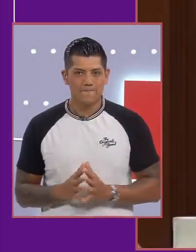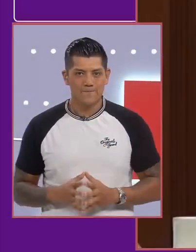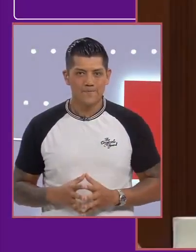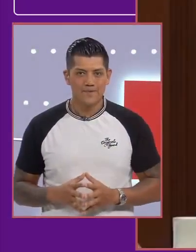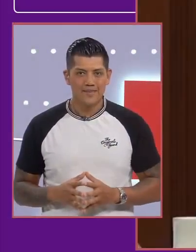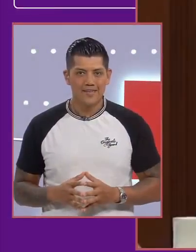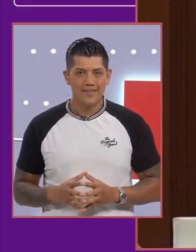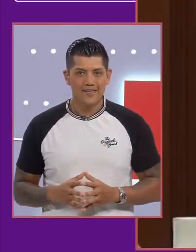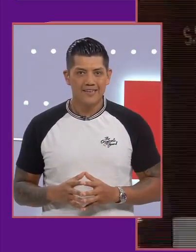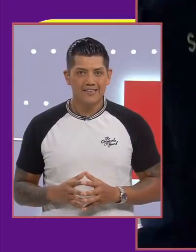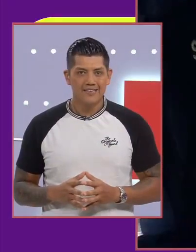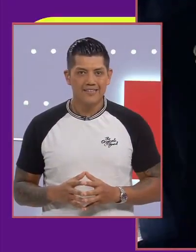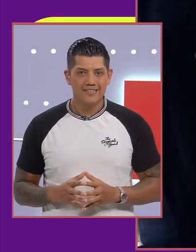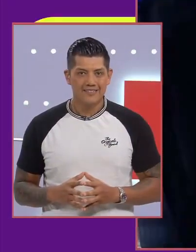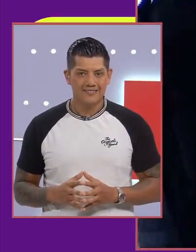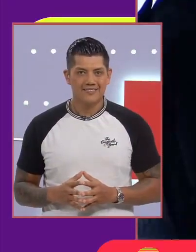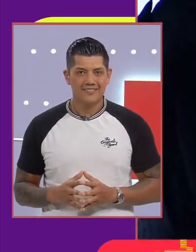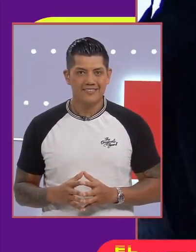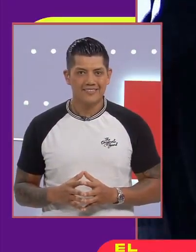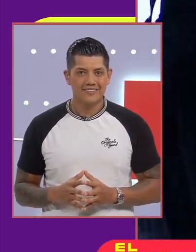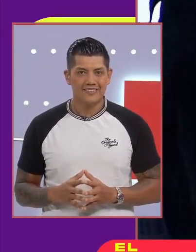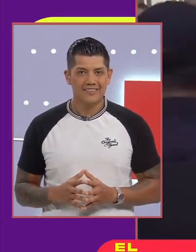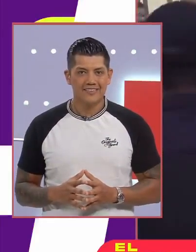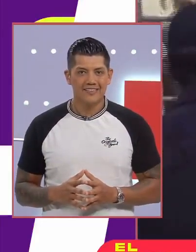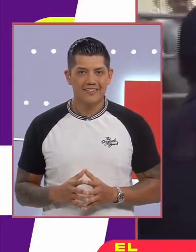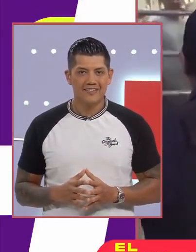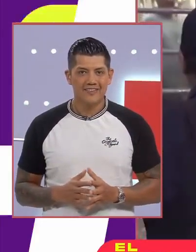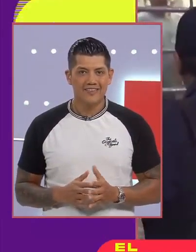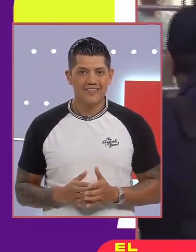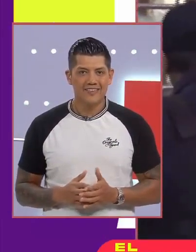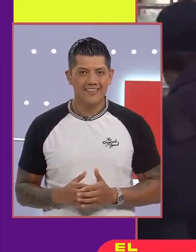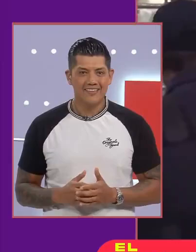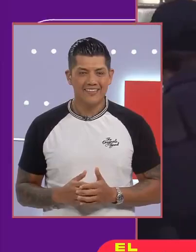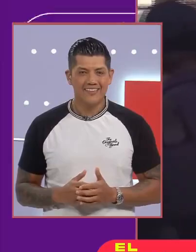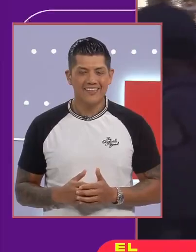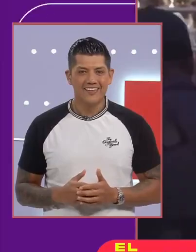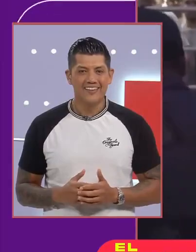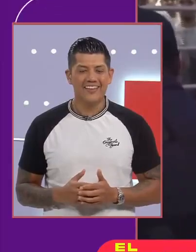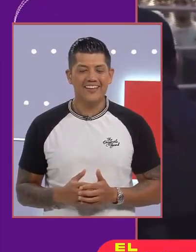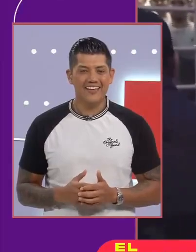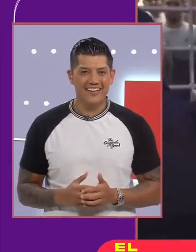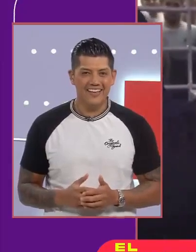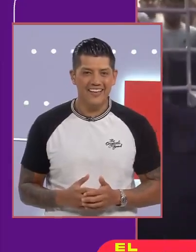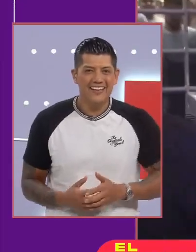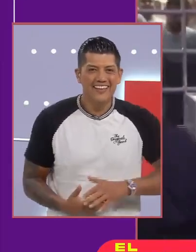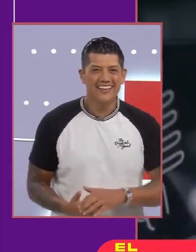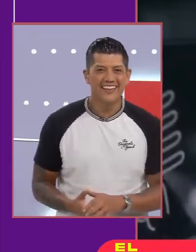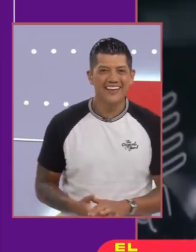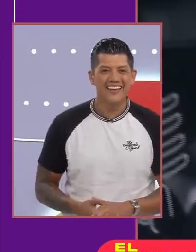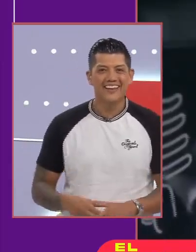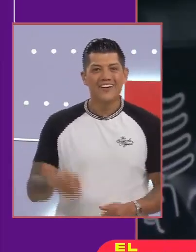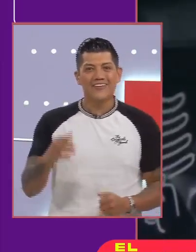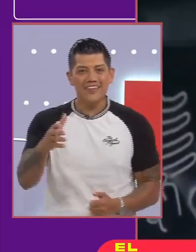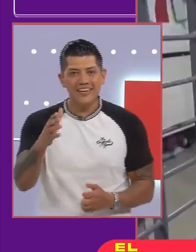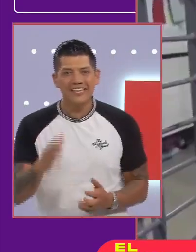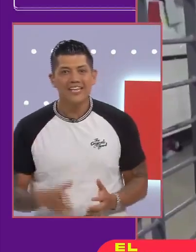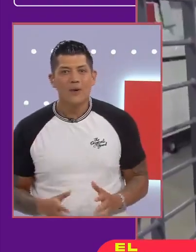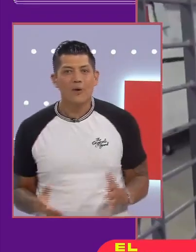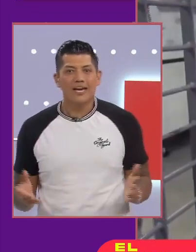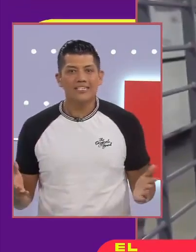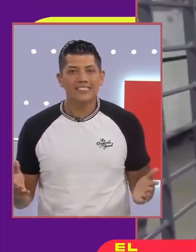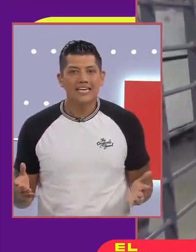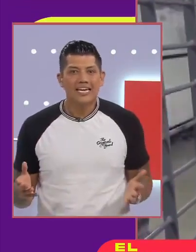11. No, pues muchas gracias por la invitación aquí para hablar del tío Richie. Siempre es un placer hablar mal del tío Richie. Oye,